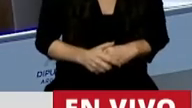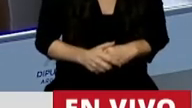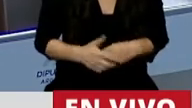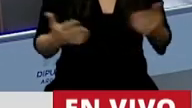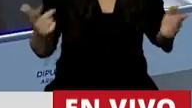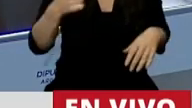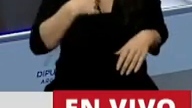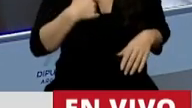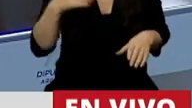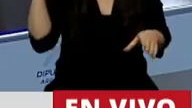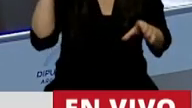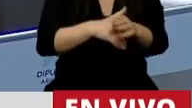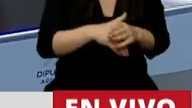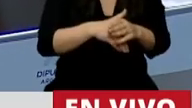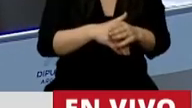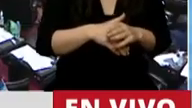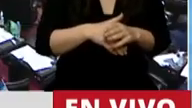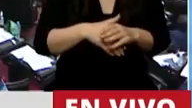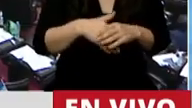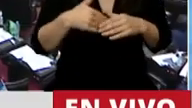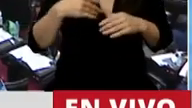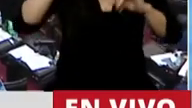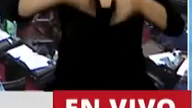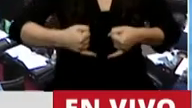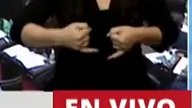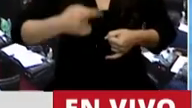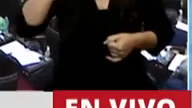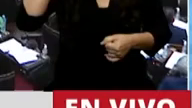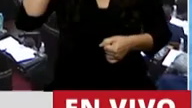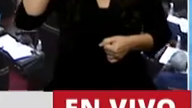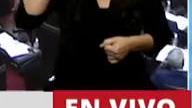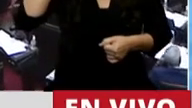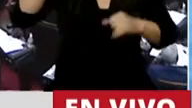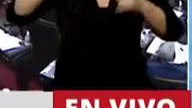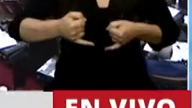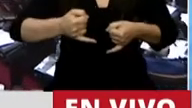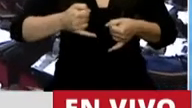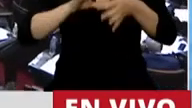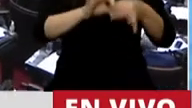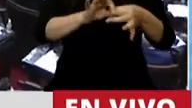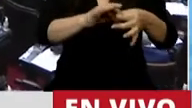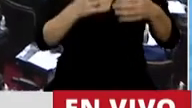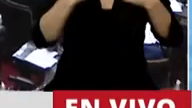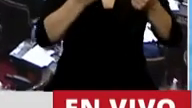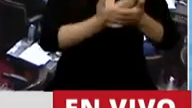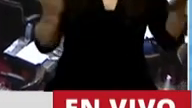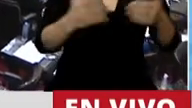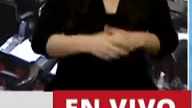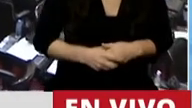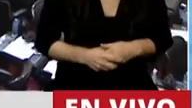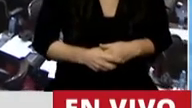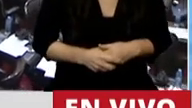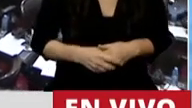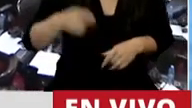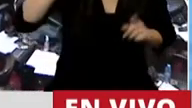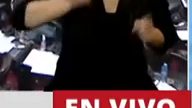Particularmente voy a votar a favor por convicción, porque creo que es una cuestión de salud pública, pero también por